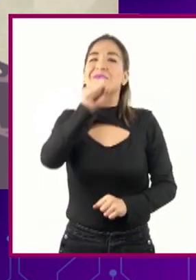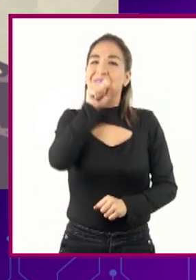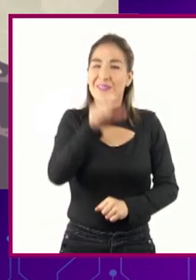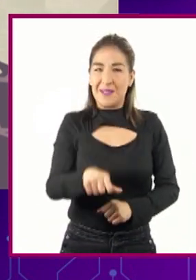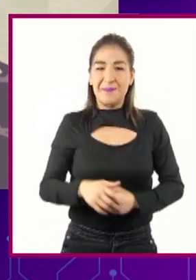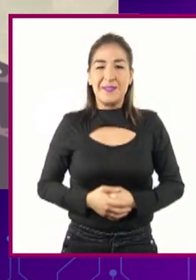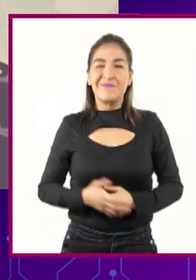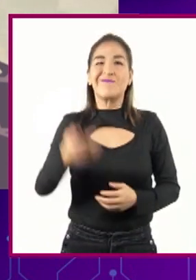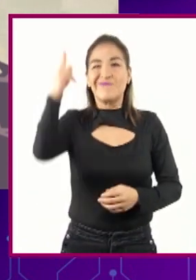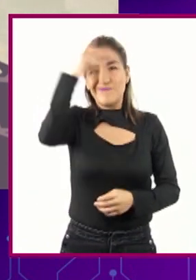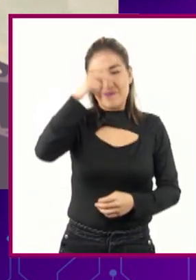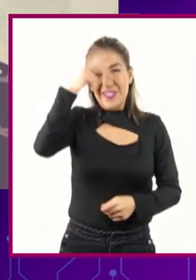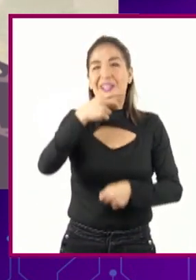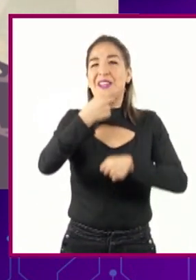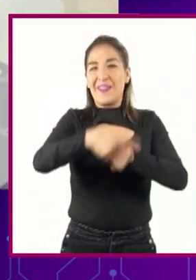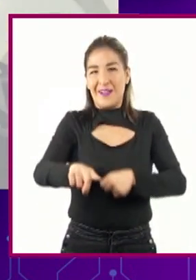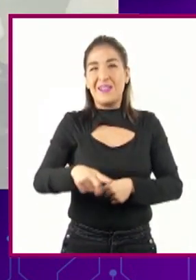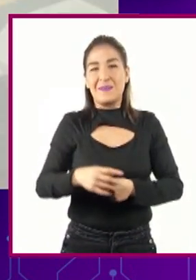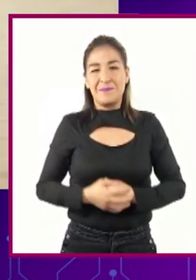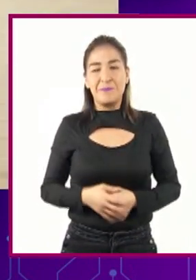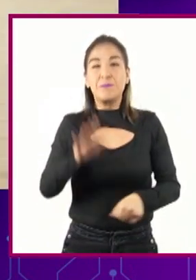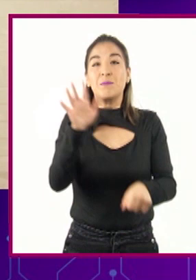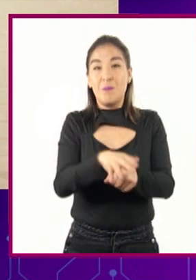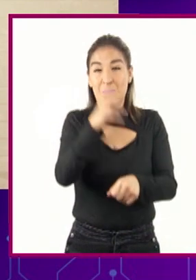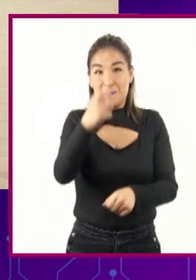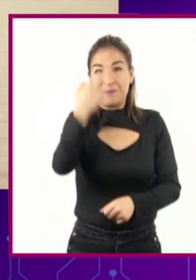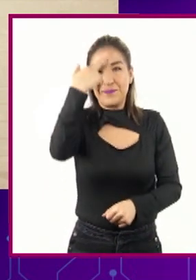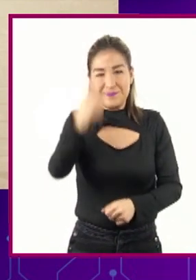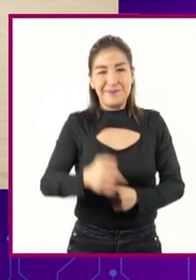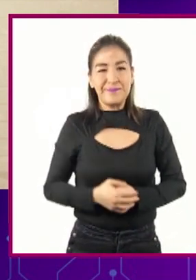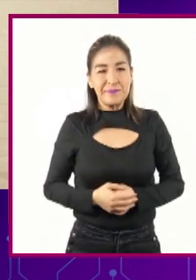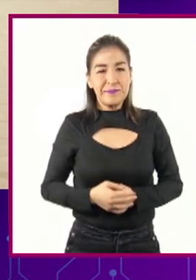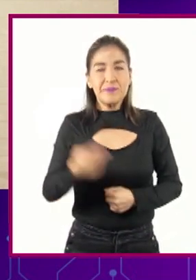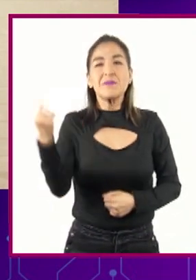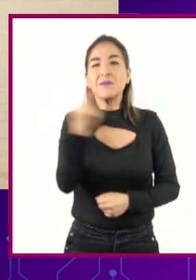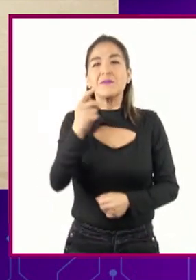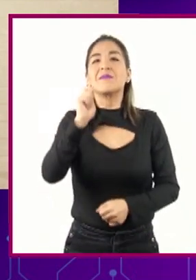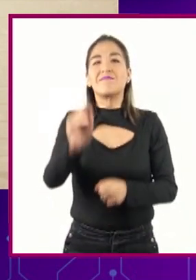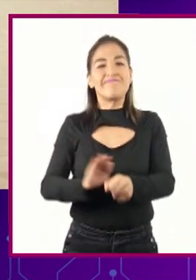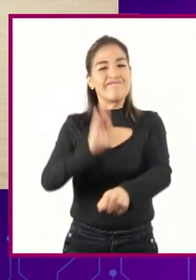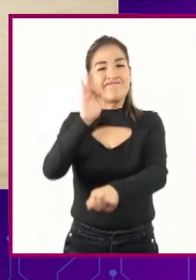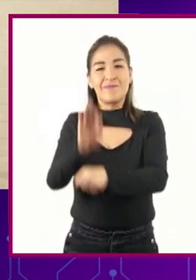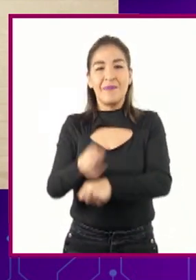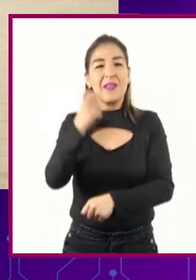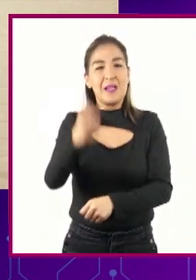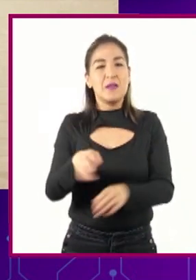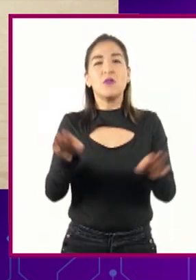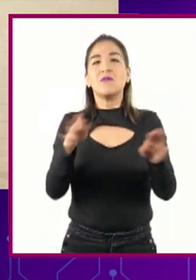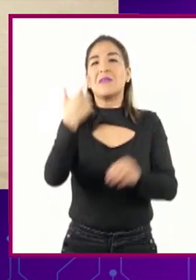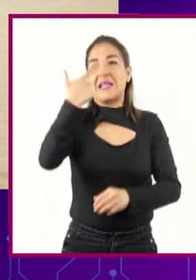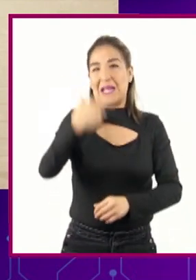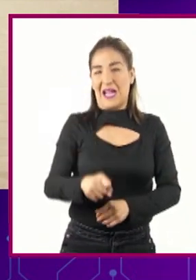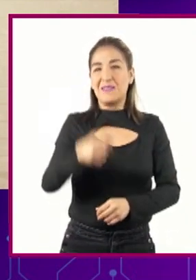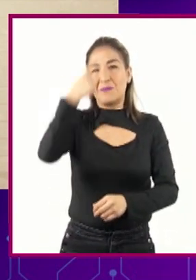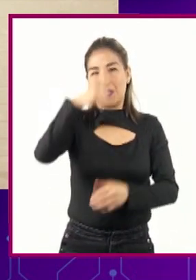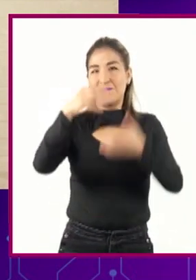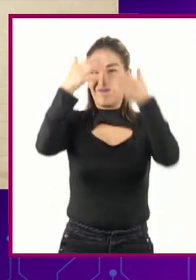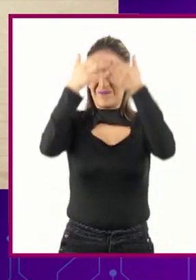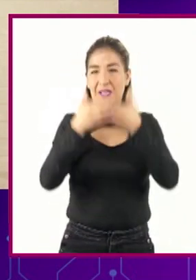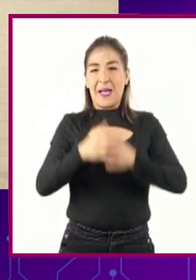también psicológicos. Por eso, fue necesaria la protección a gran escala contra los gases.